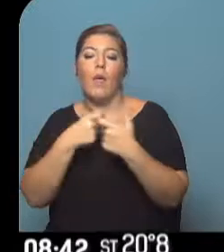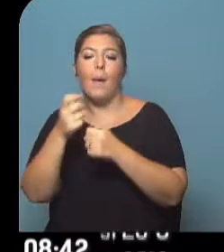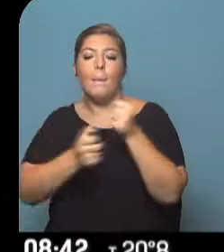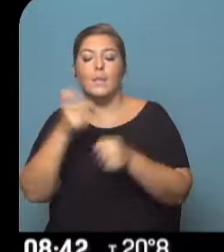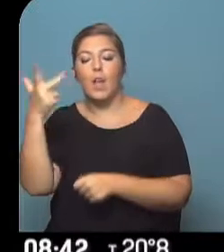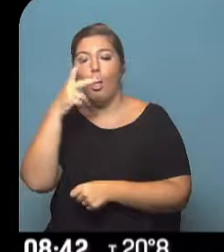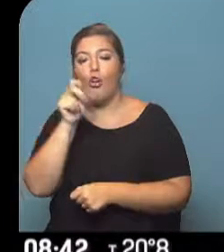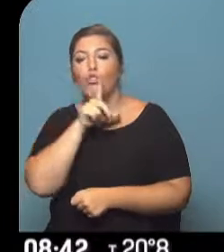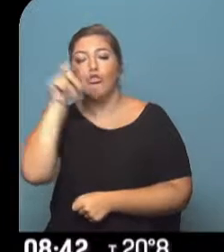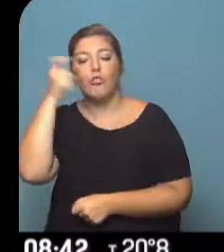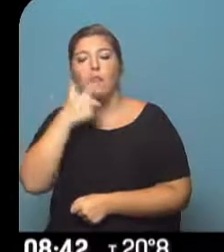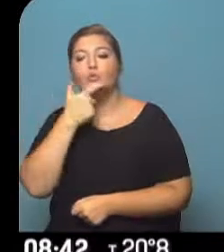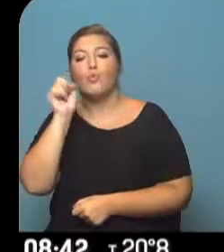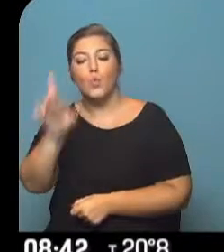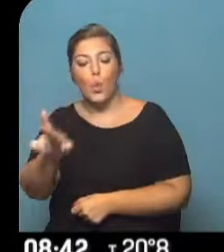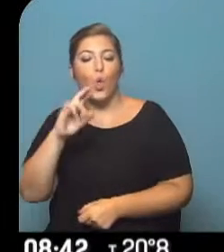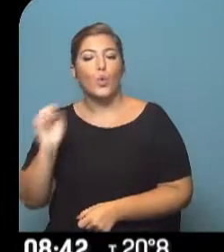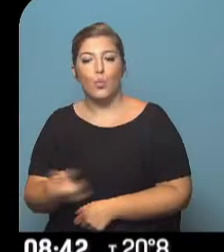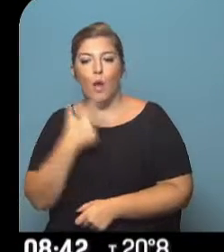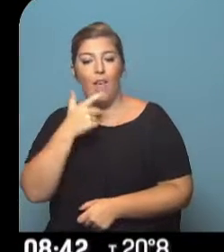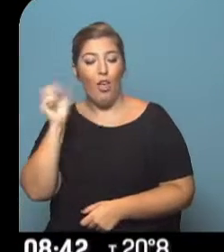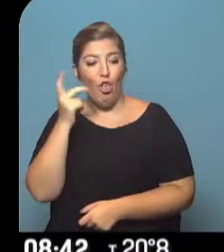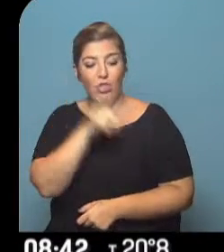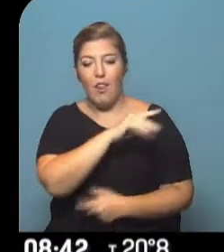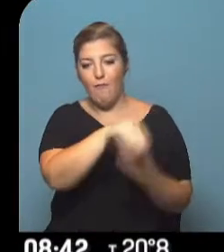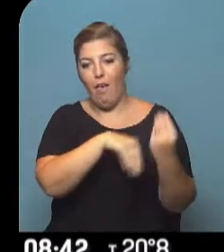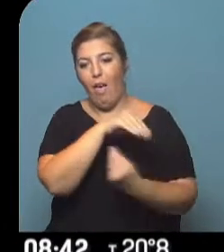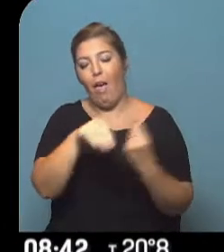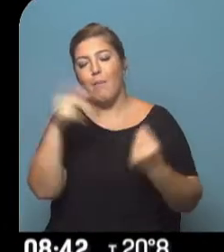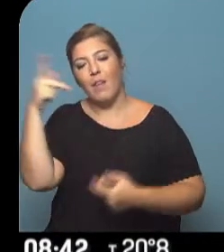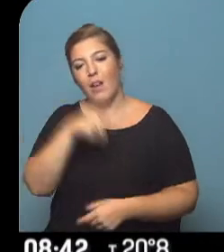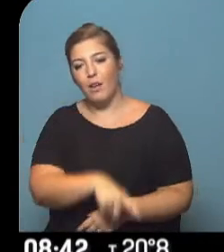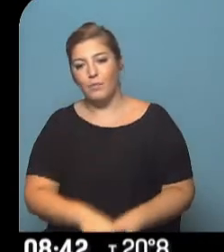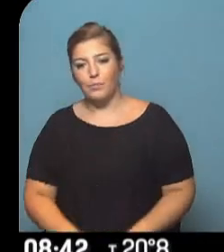Otesur, dueña de los hoteles de la familia Kirchner.